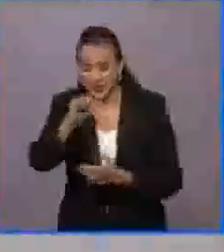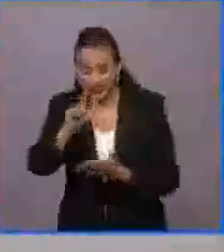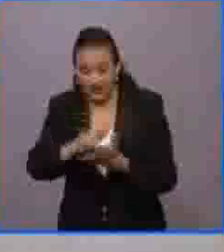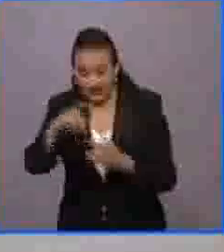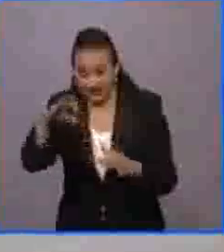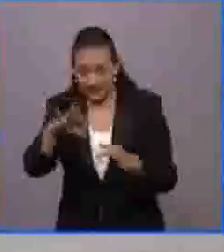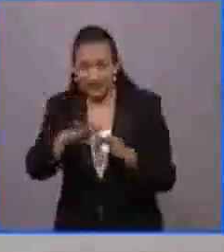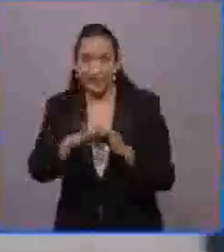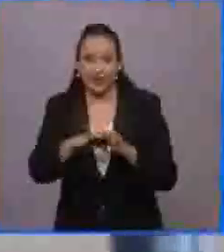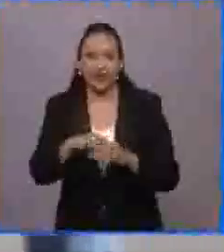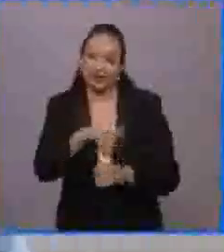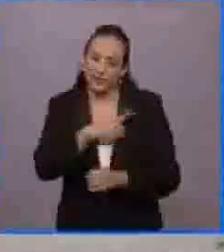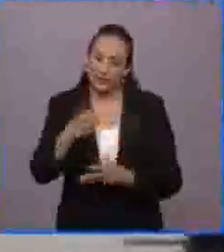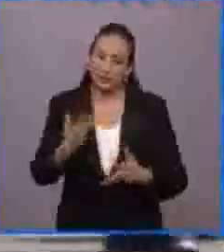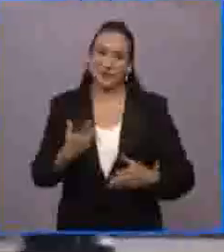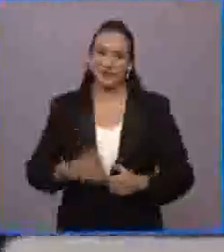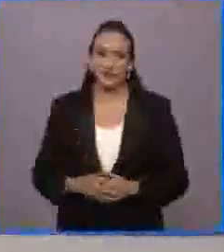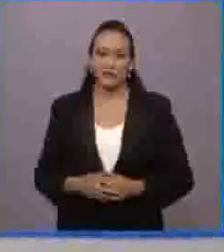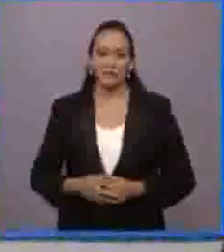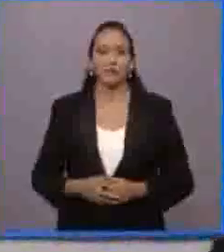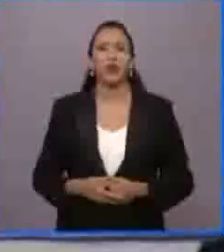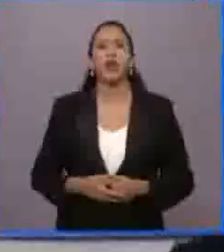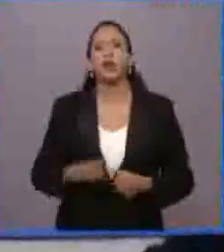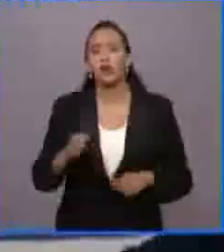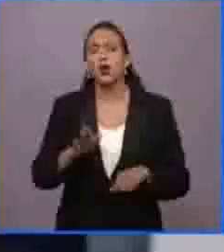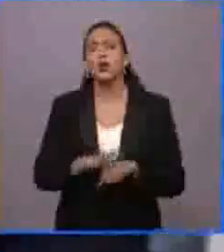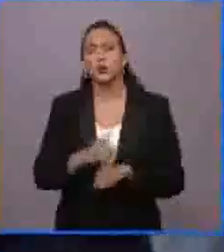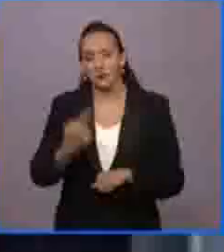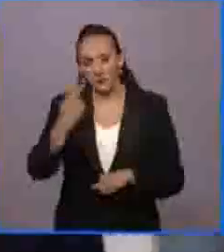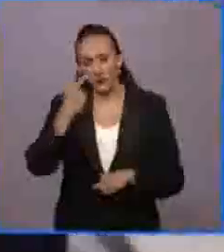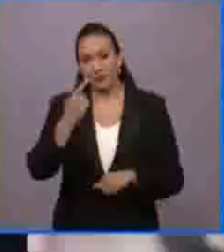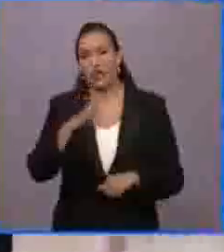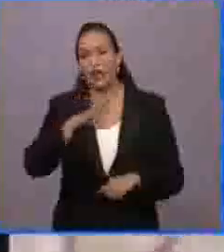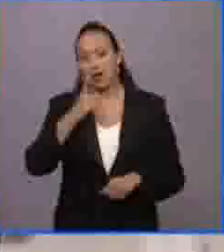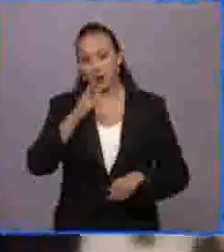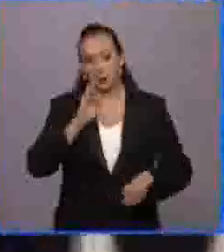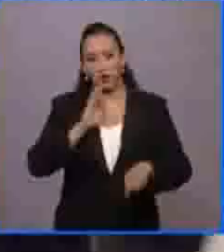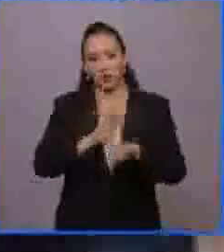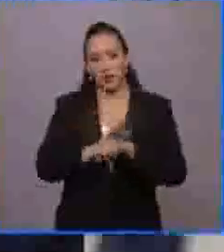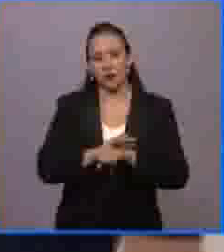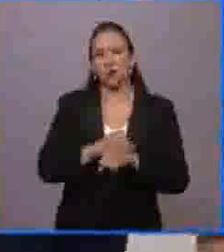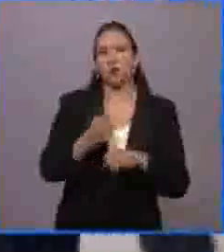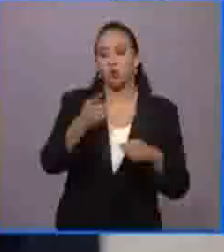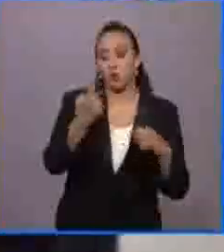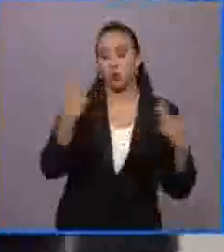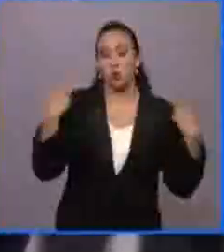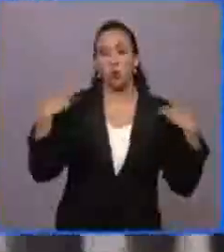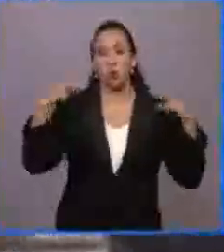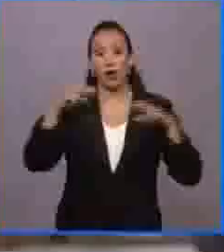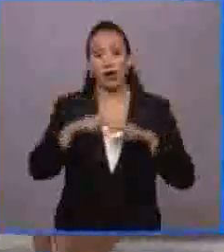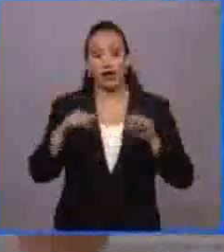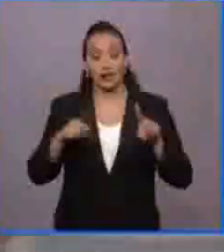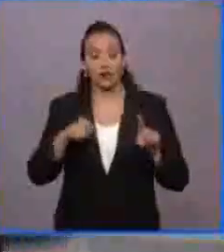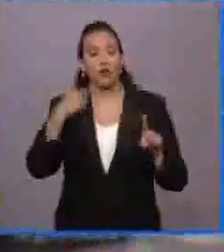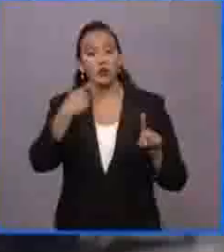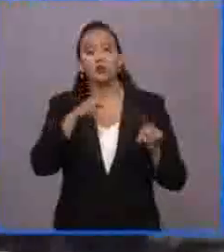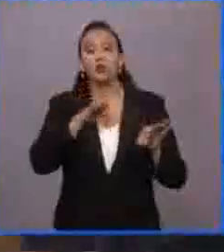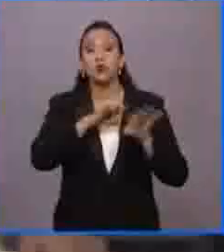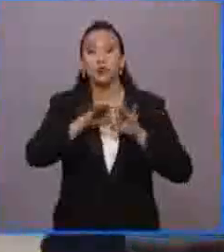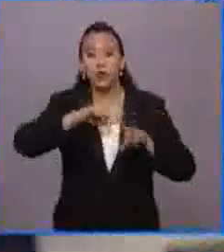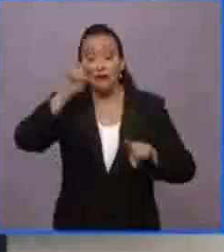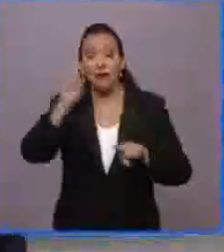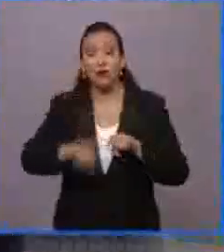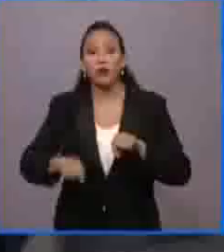es menos riguroso. El anterior criterio se estableció al resolver un amparo promovido por un docente quien fue destituido como